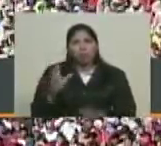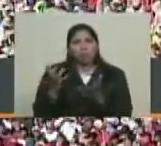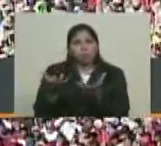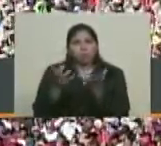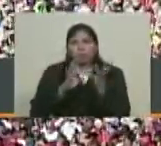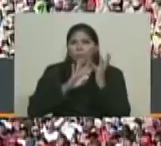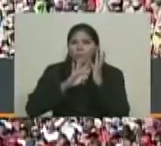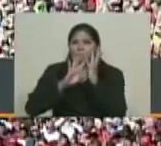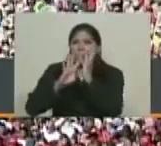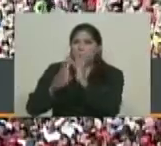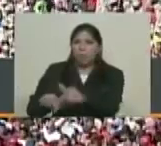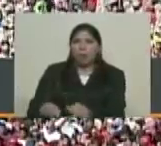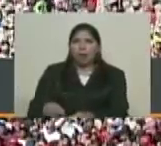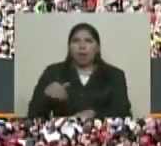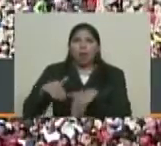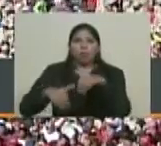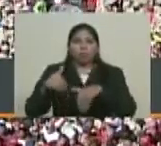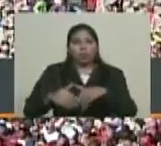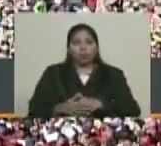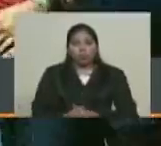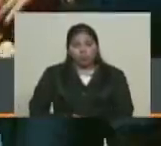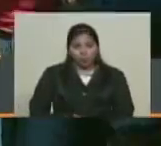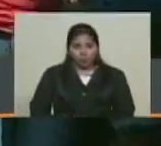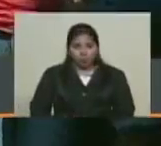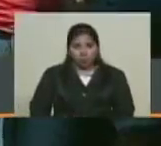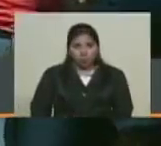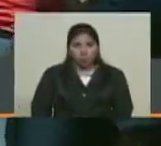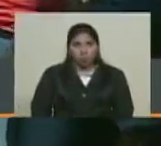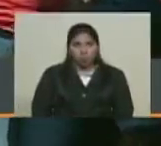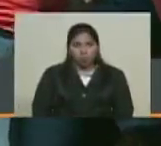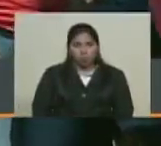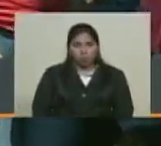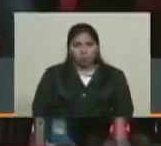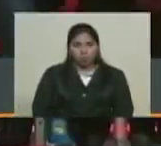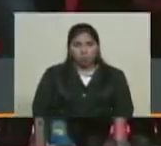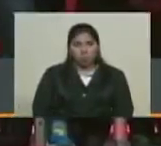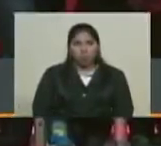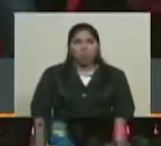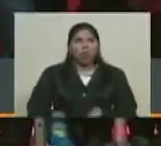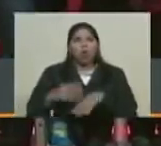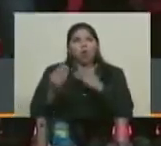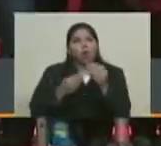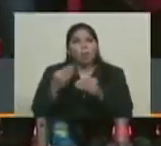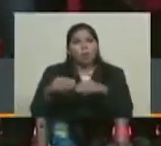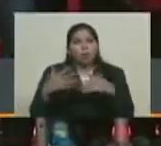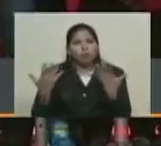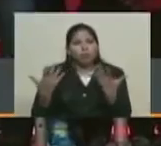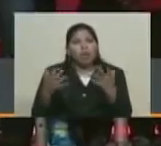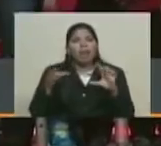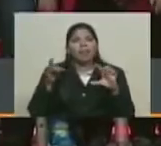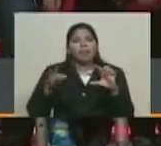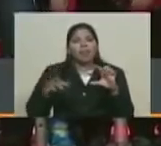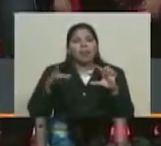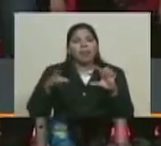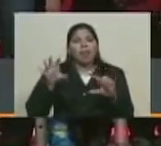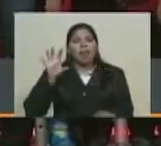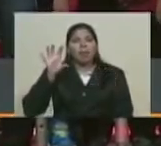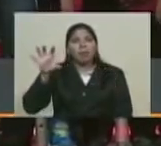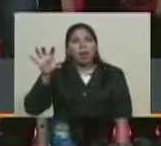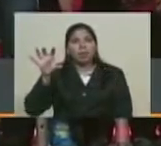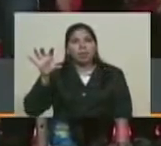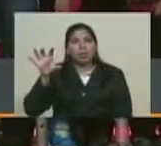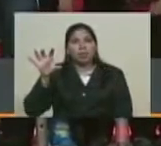Con un instrumento, sí, con el carné de la patria. Yo le haría un llamado a